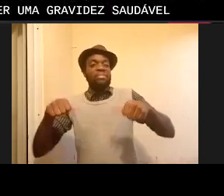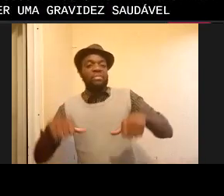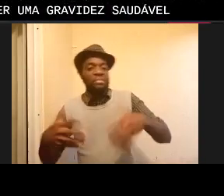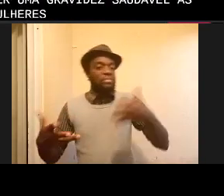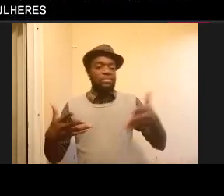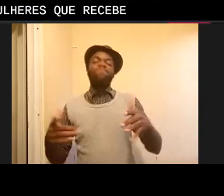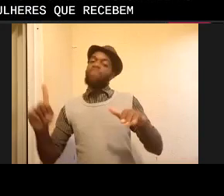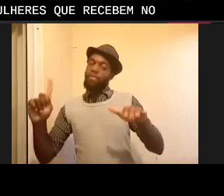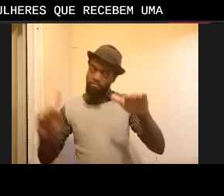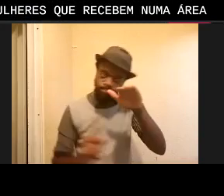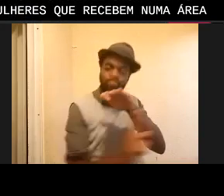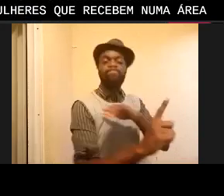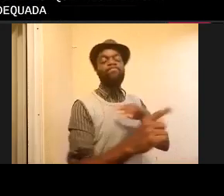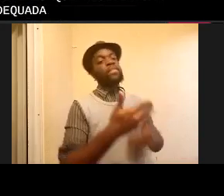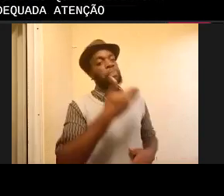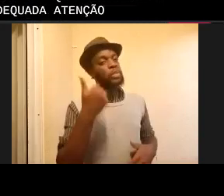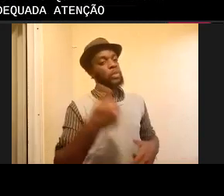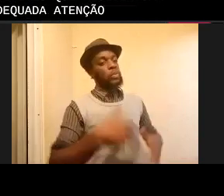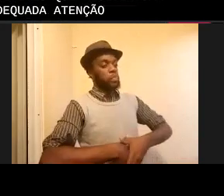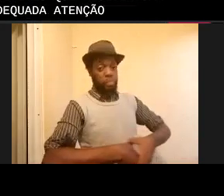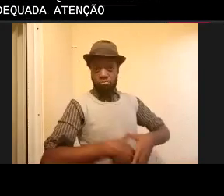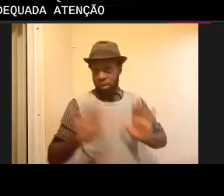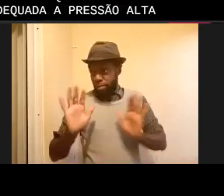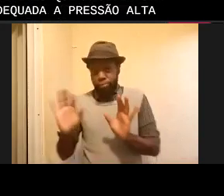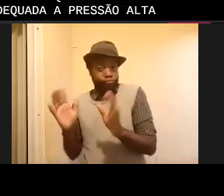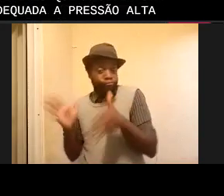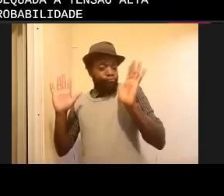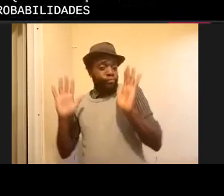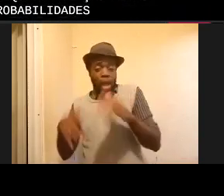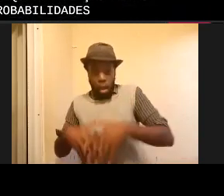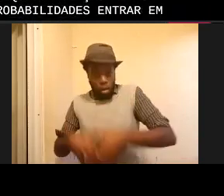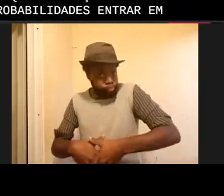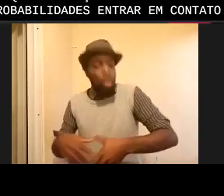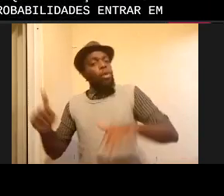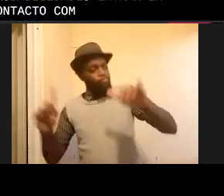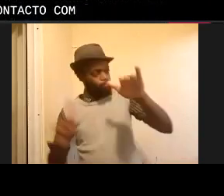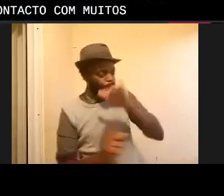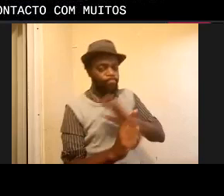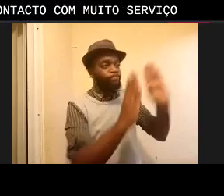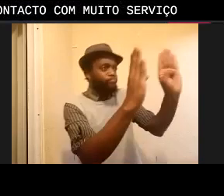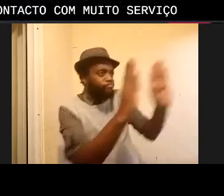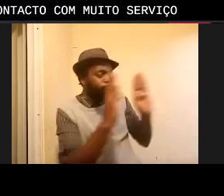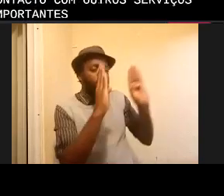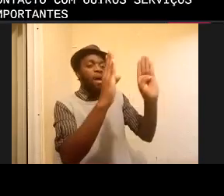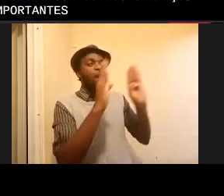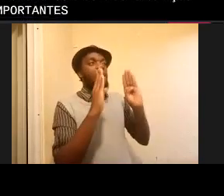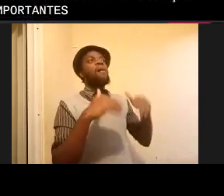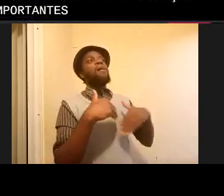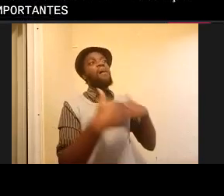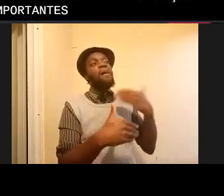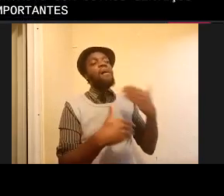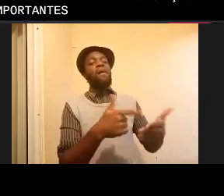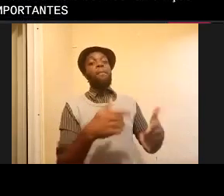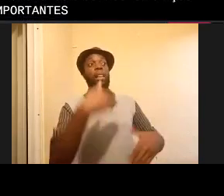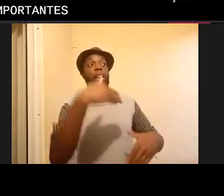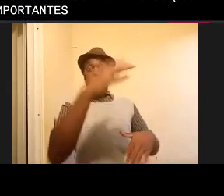prenatal tienen más probabilidades de entrar en contacto con otros servicios importantes, incluido el parto institucional.